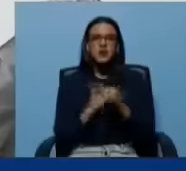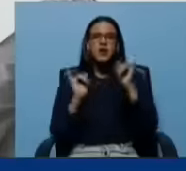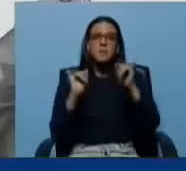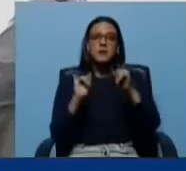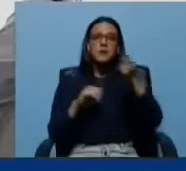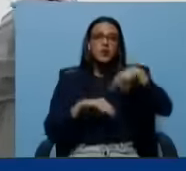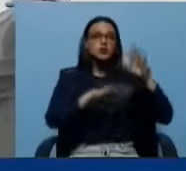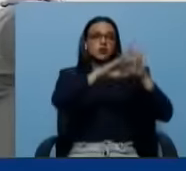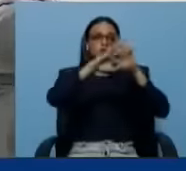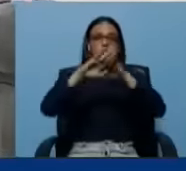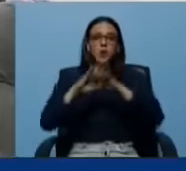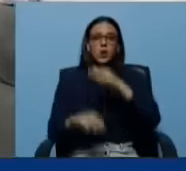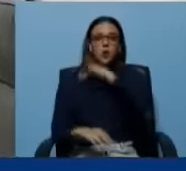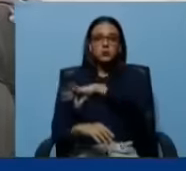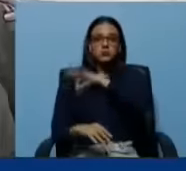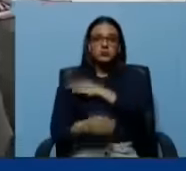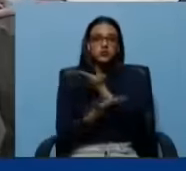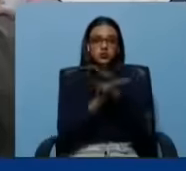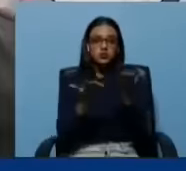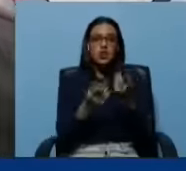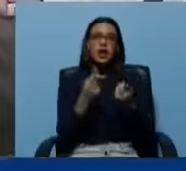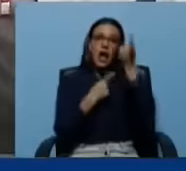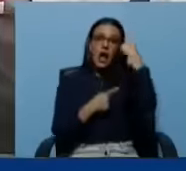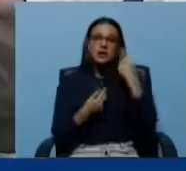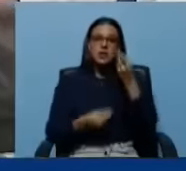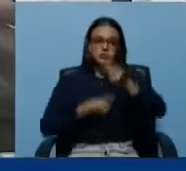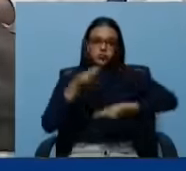popular comunal que se dio en Venezuela el día de ayer.